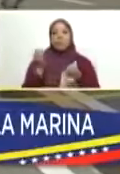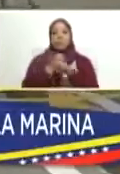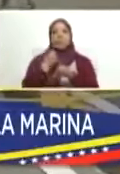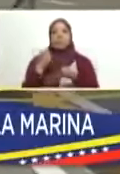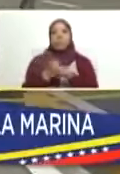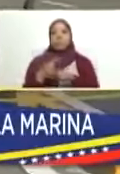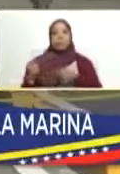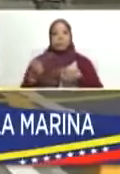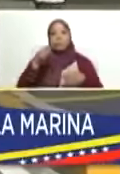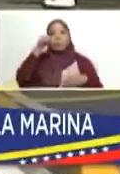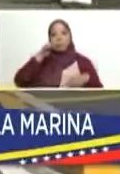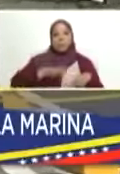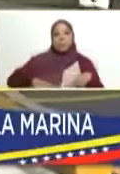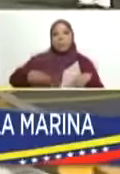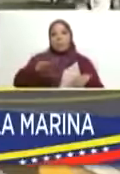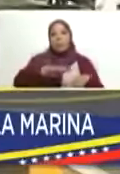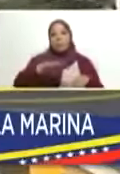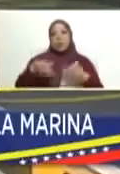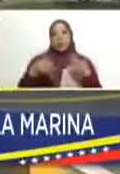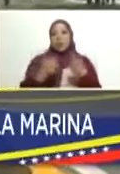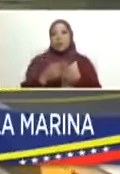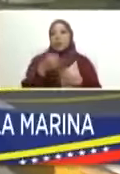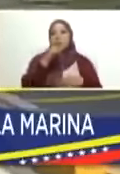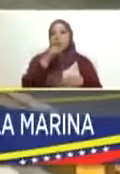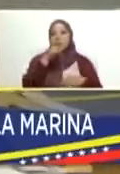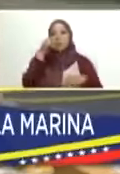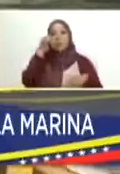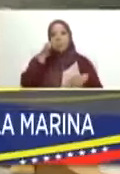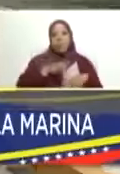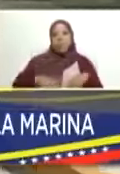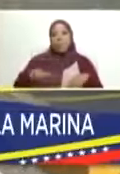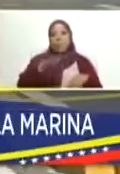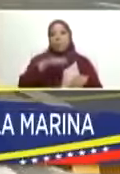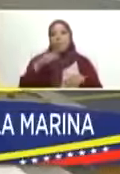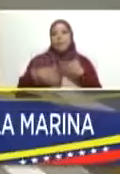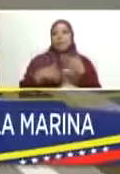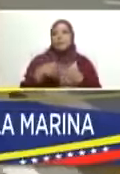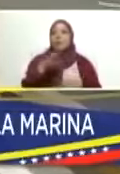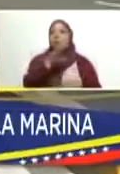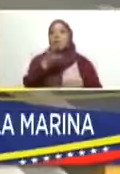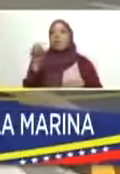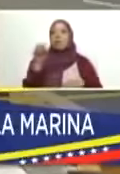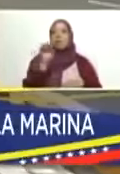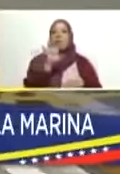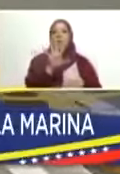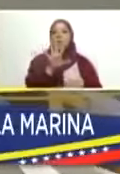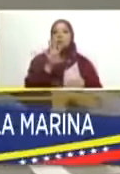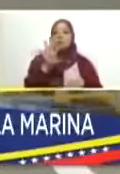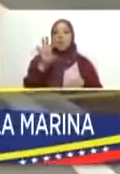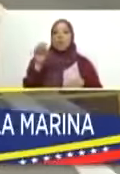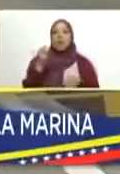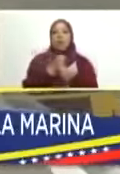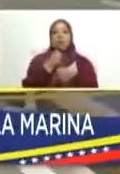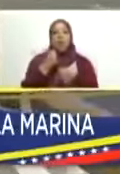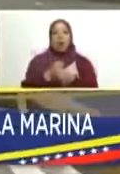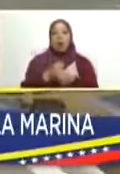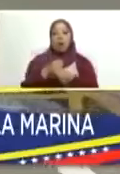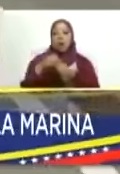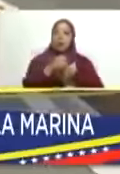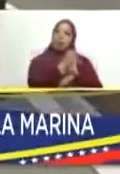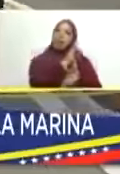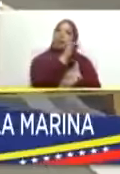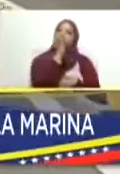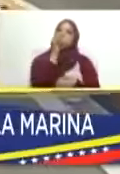Una plaza que apunta a ser una plaza verde. Fueron sembrados más de 450 árboles, presidente. Correcto. Entre